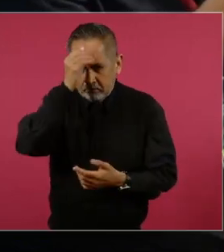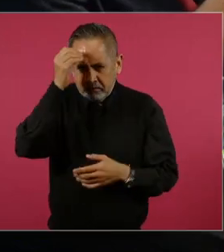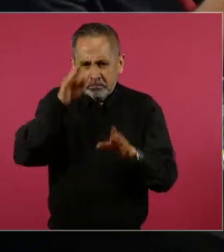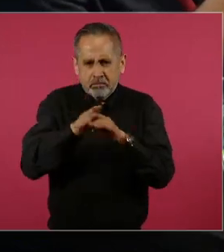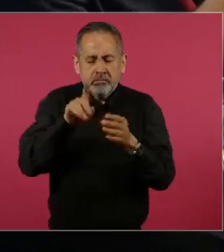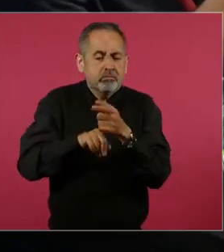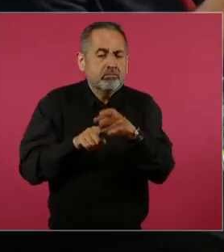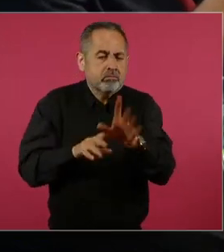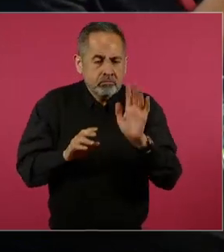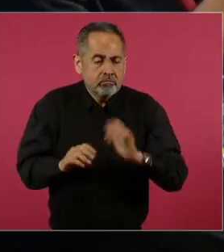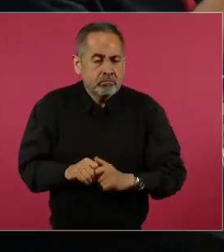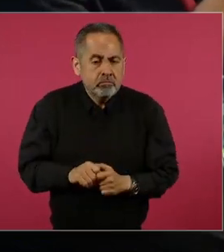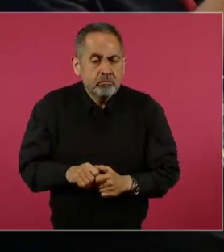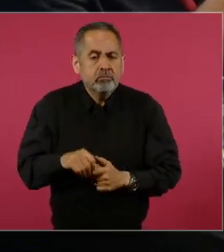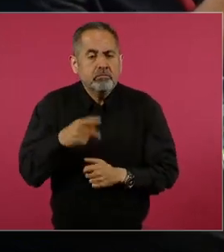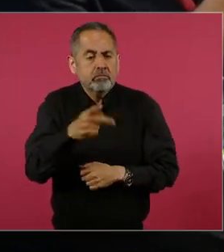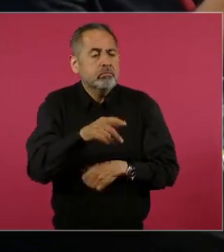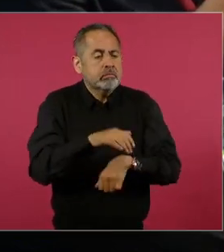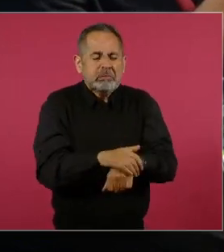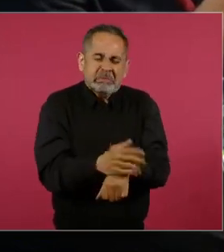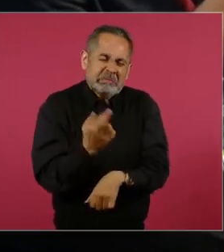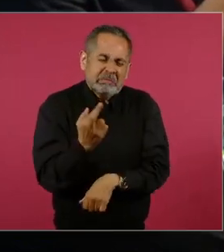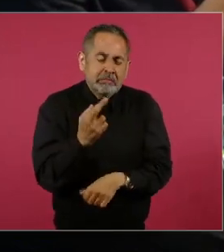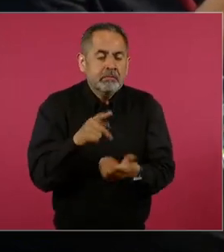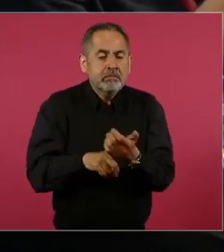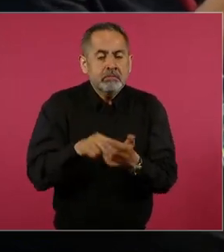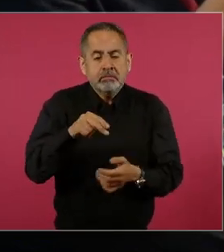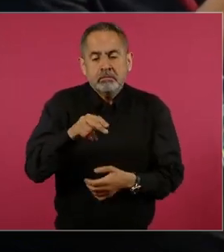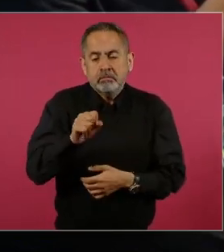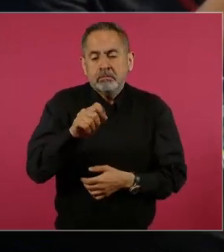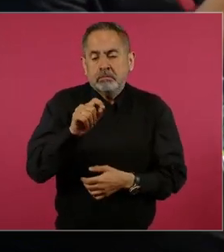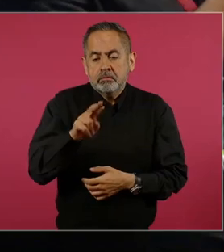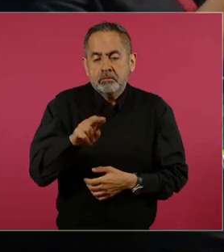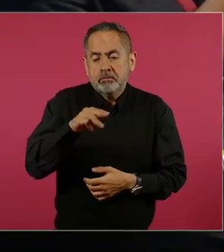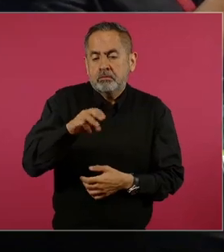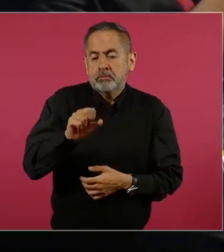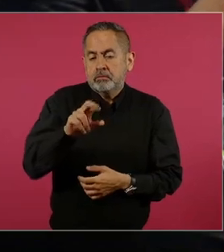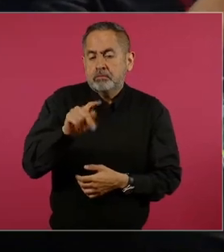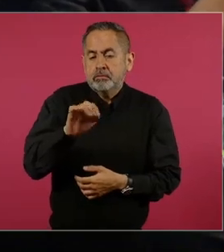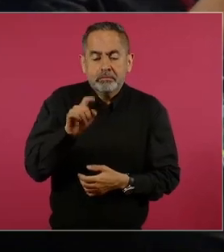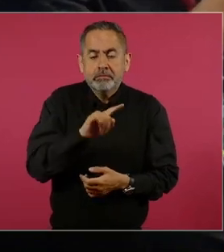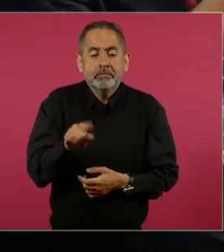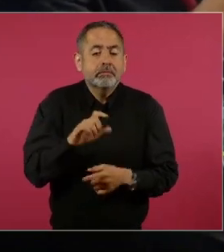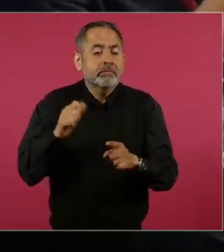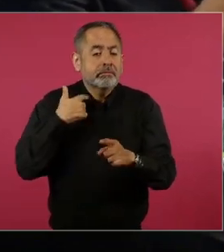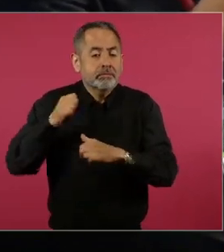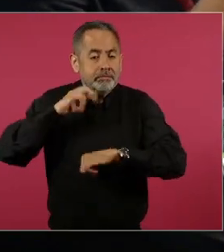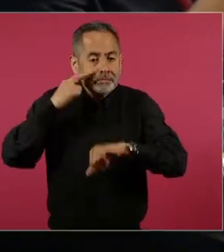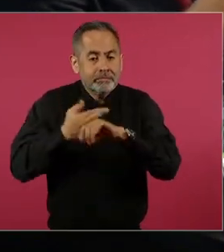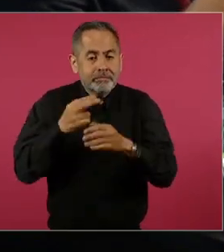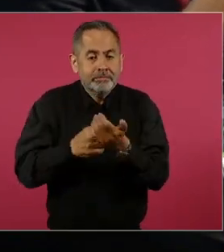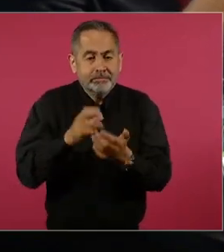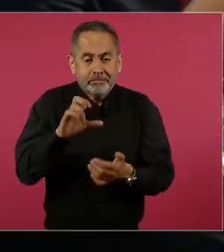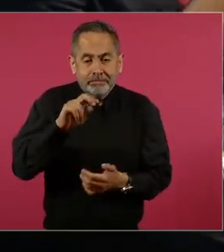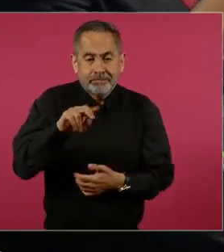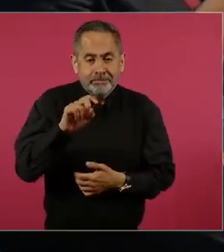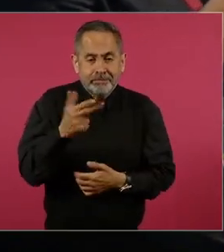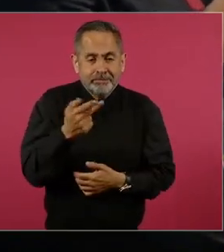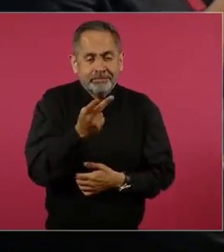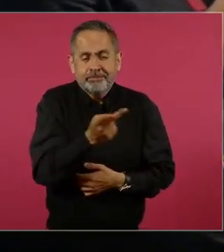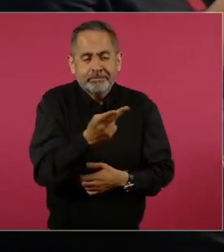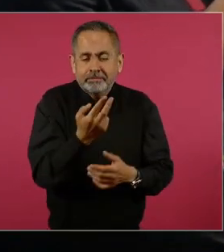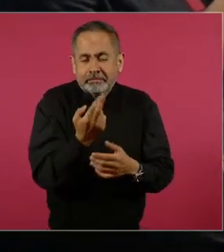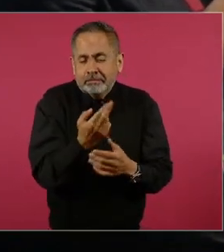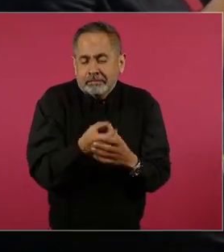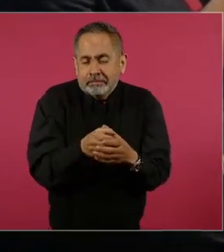respecto de esto, aparte que es pues amigo íntimo de Néstor Martínez y el excomisionado de la CNH y que